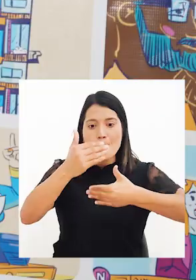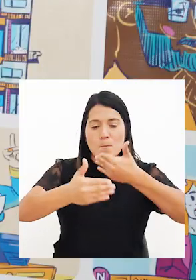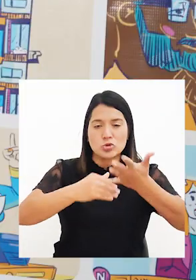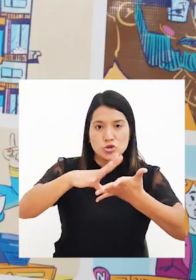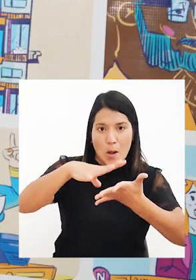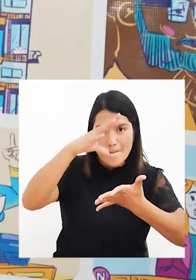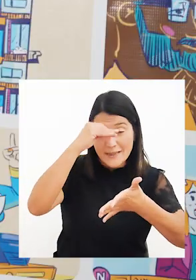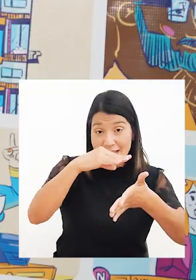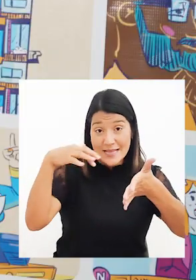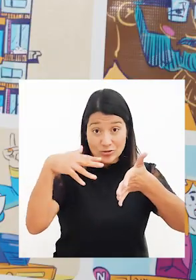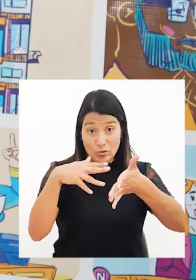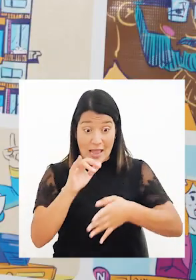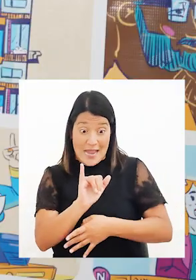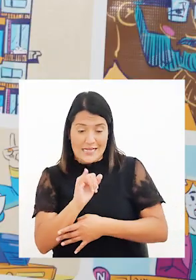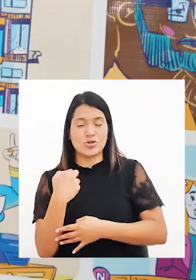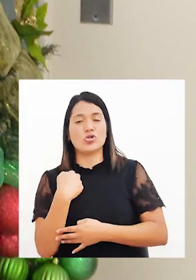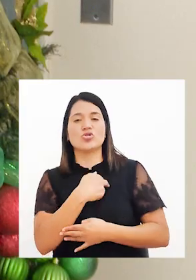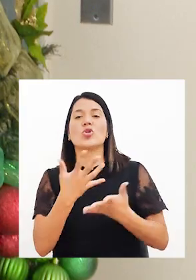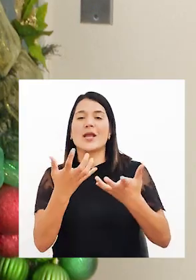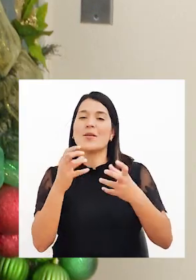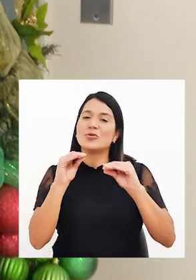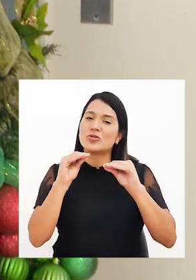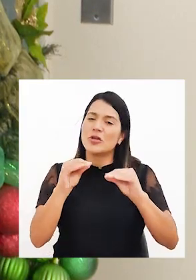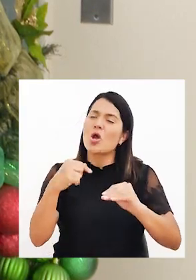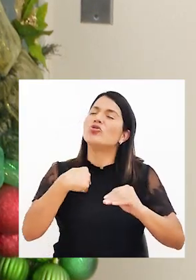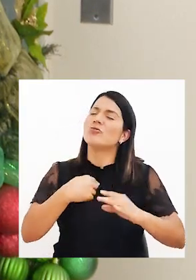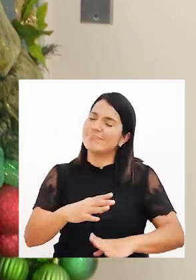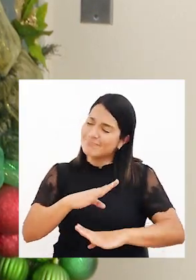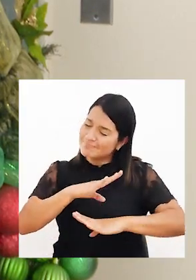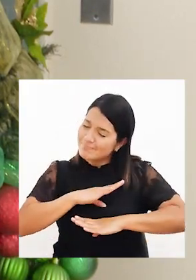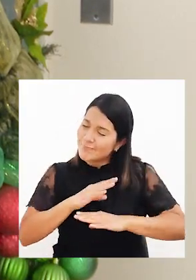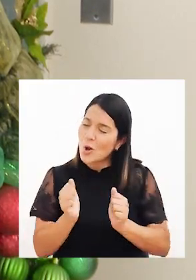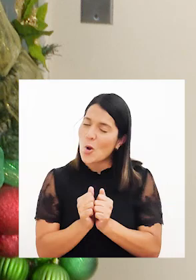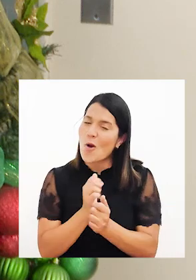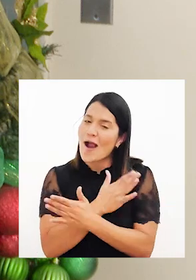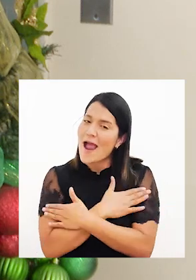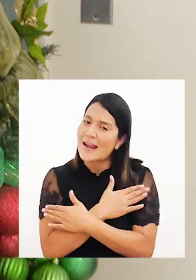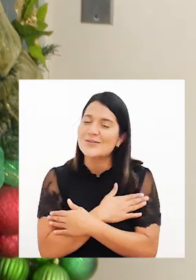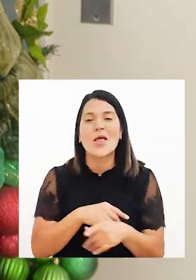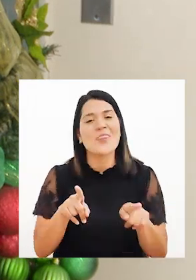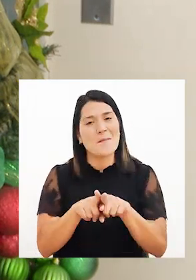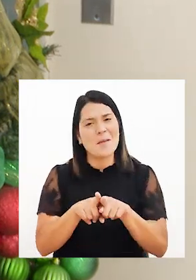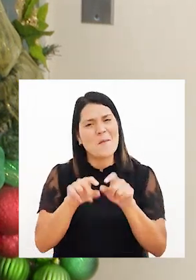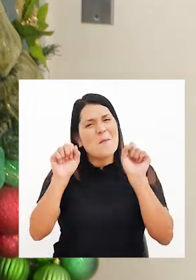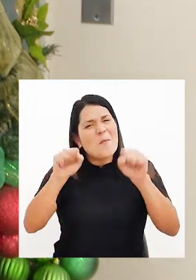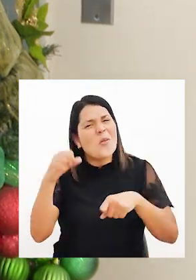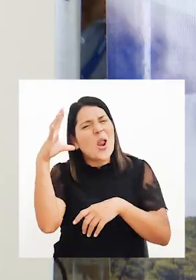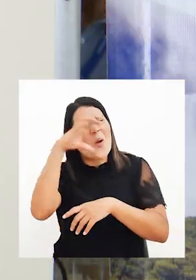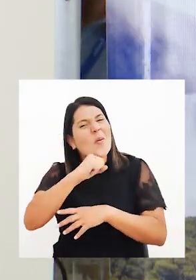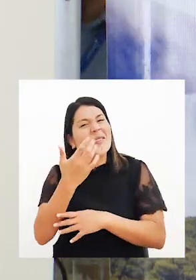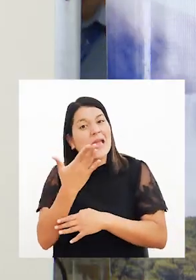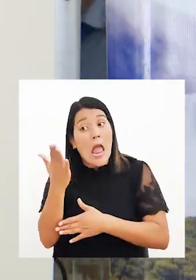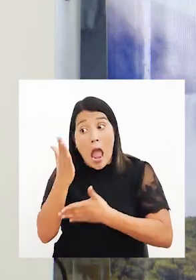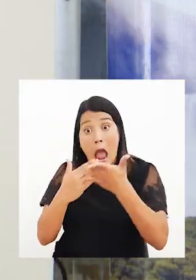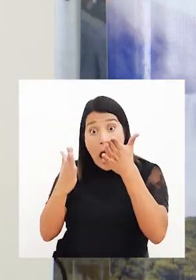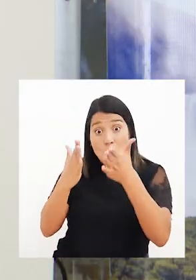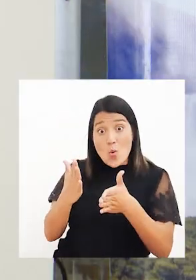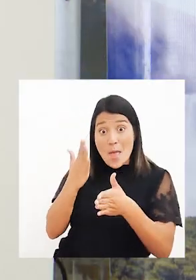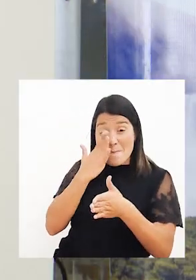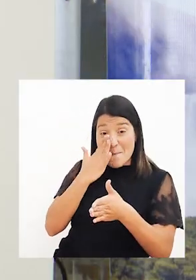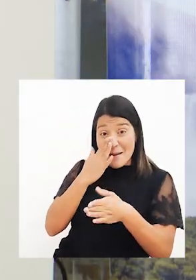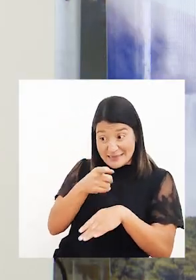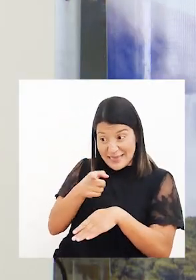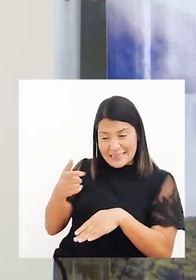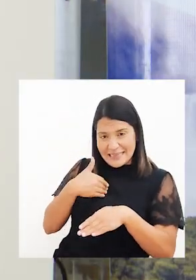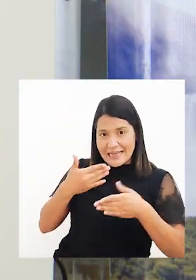lo que nosotros queremos enseñar. Me complace de cariño también habernos podido dar cuenta de que hay mamás que siguen